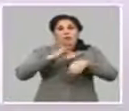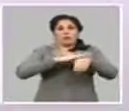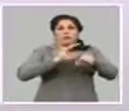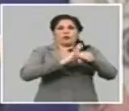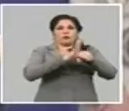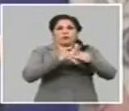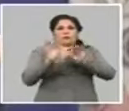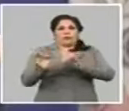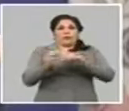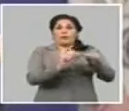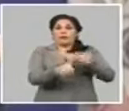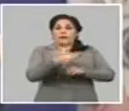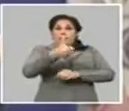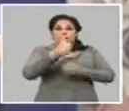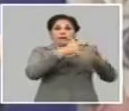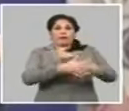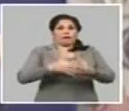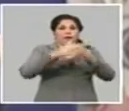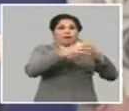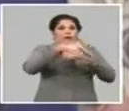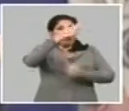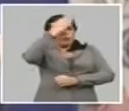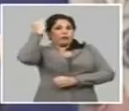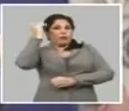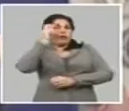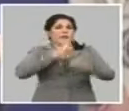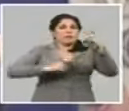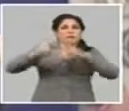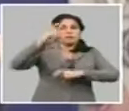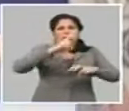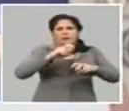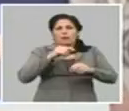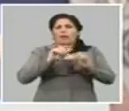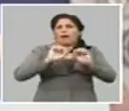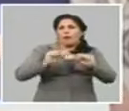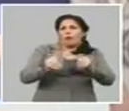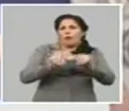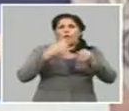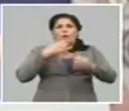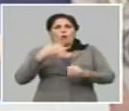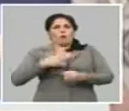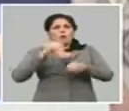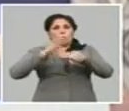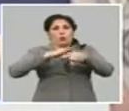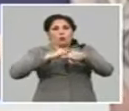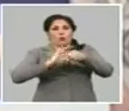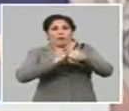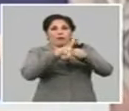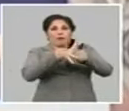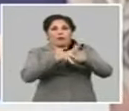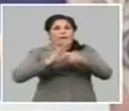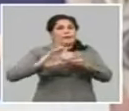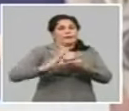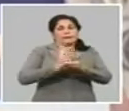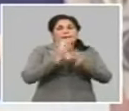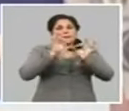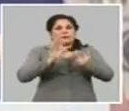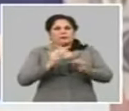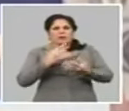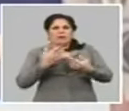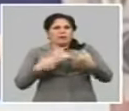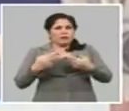el presidente de eeuu donald trump estudia suavizar las restricciones por el perjuicio económico que significan